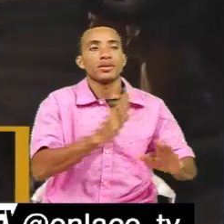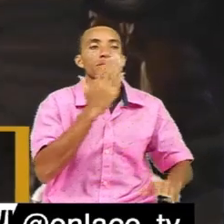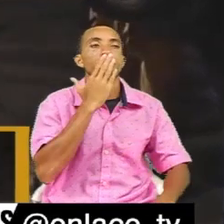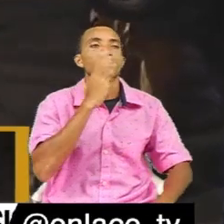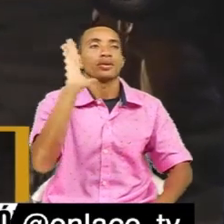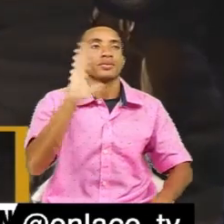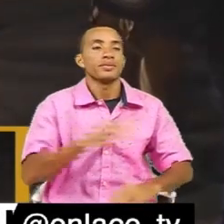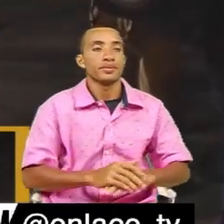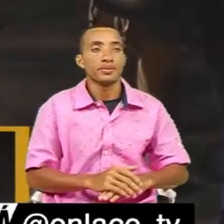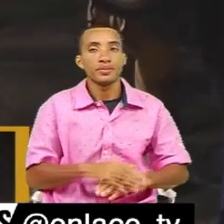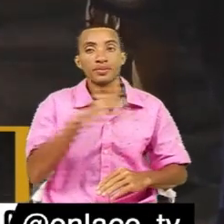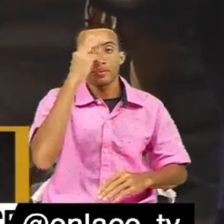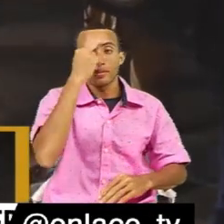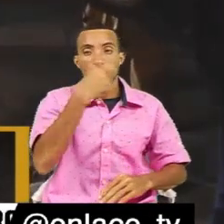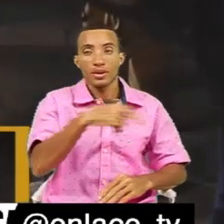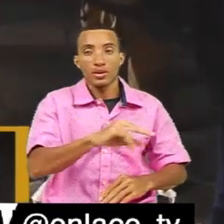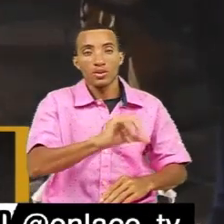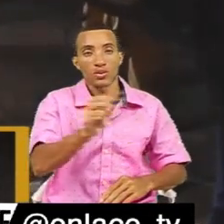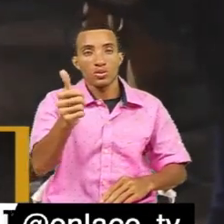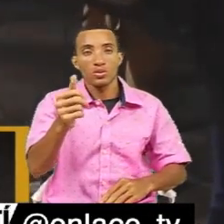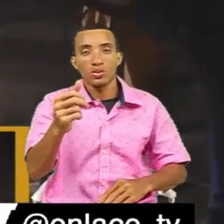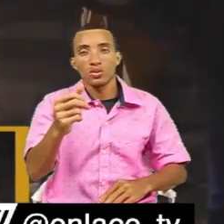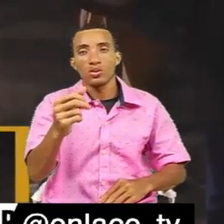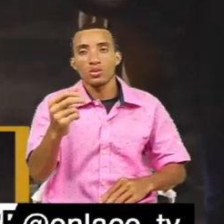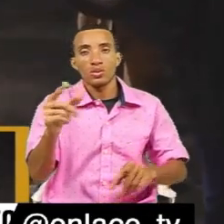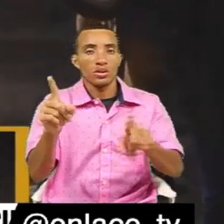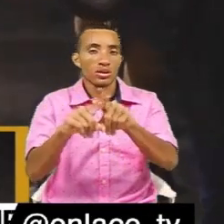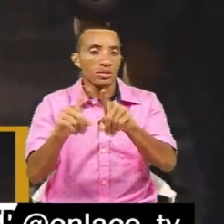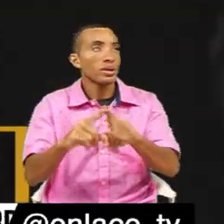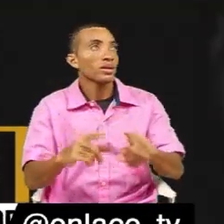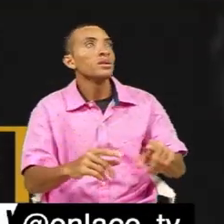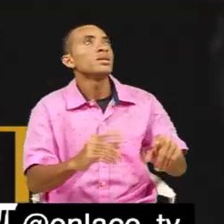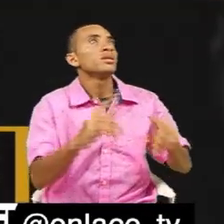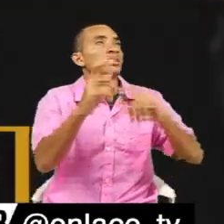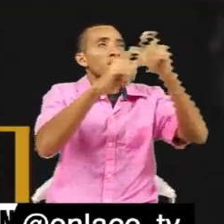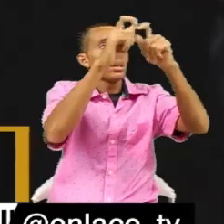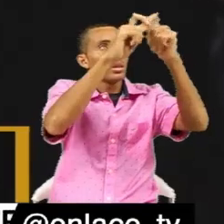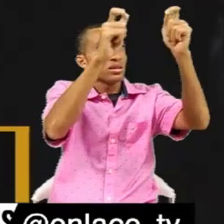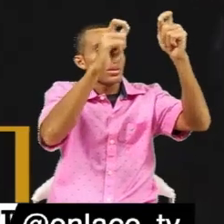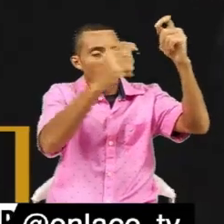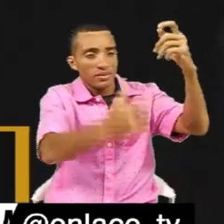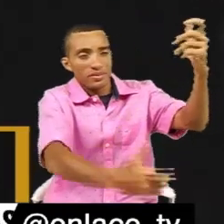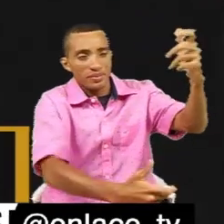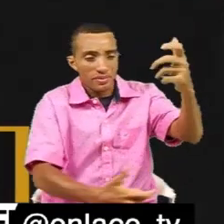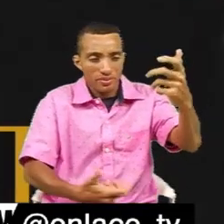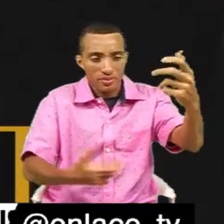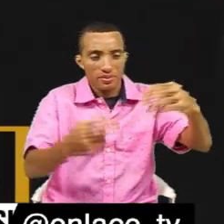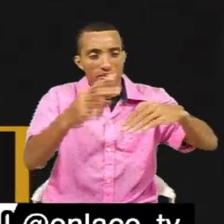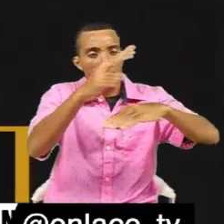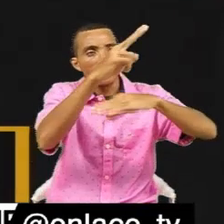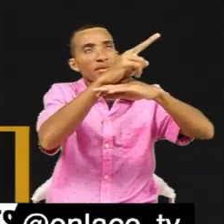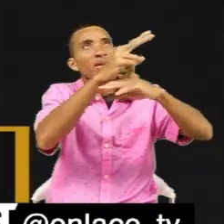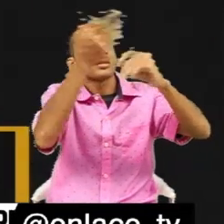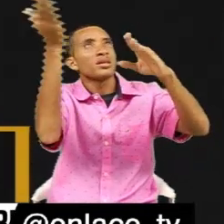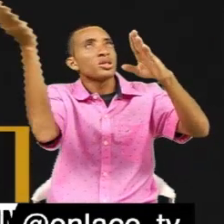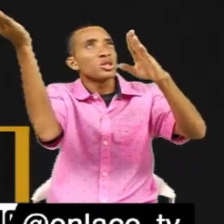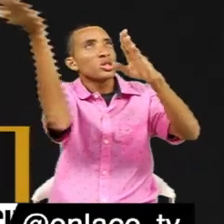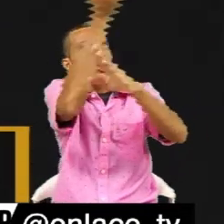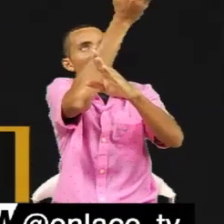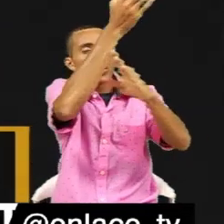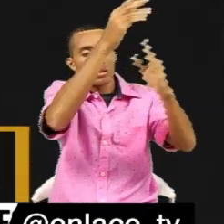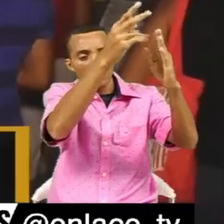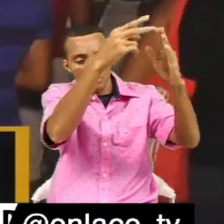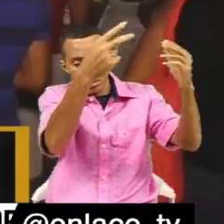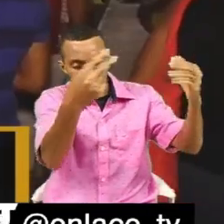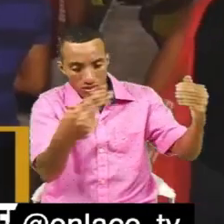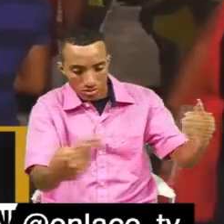llegó el hijo con el otro hijo, lo agarraron, el hijo, uno de ellos lo agarró y el otro hijo mochó la soga y lo acostaban